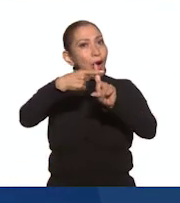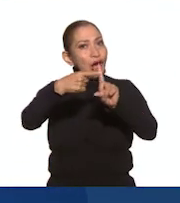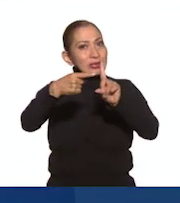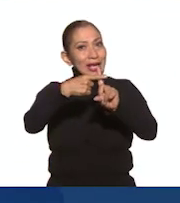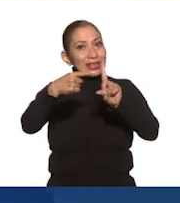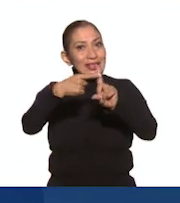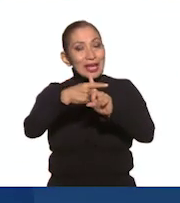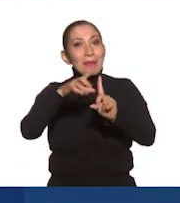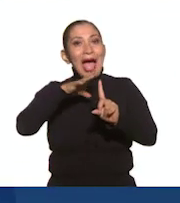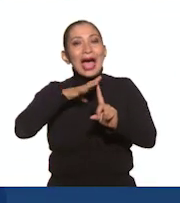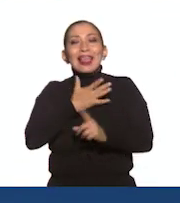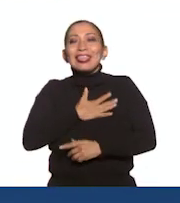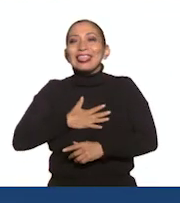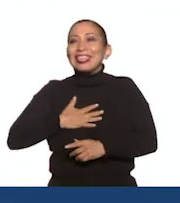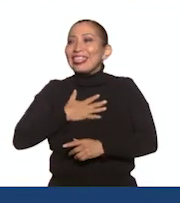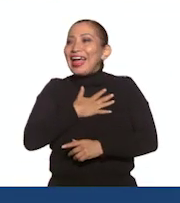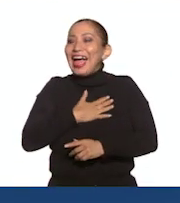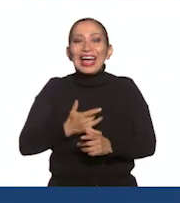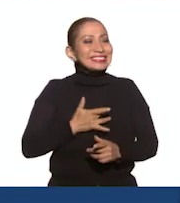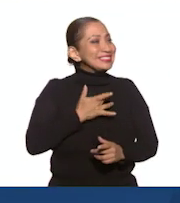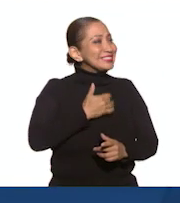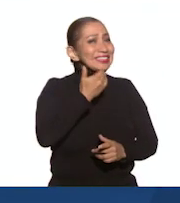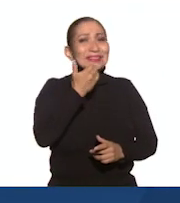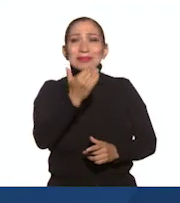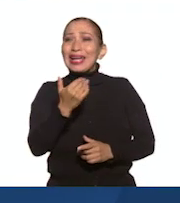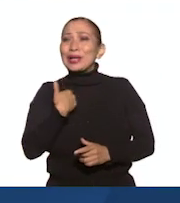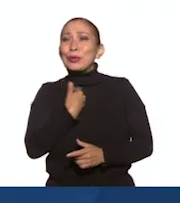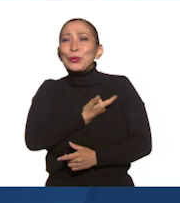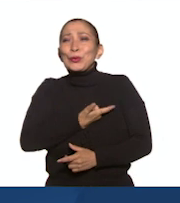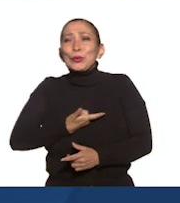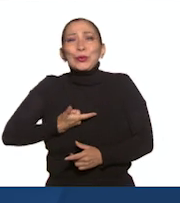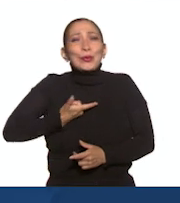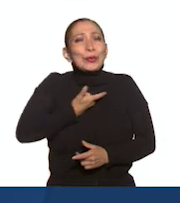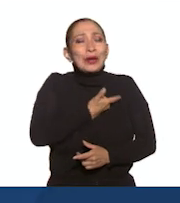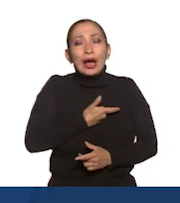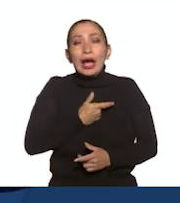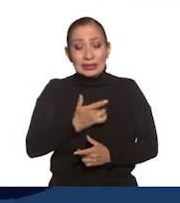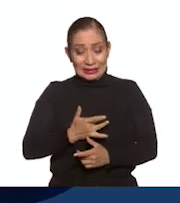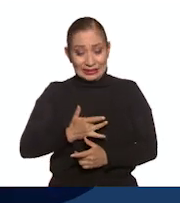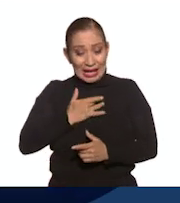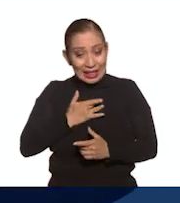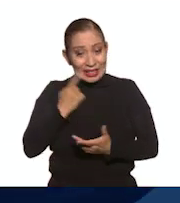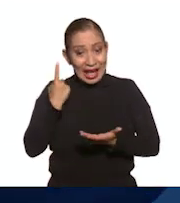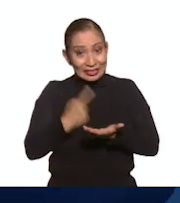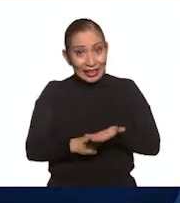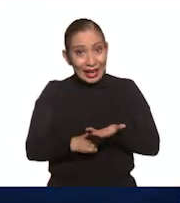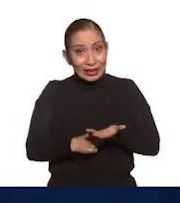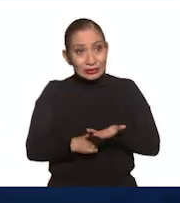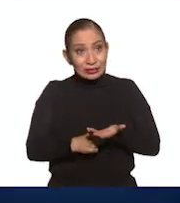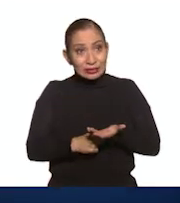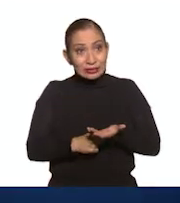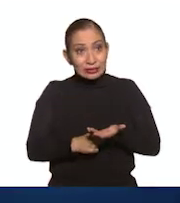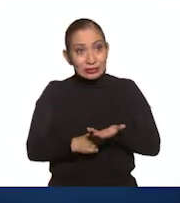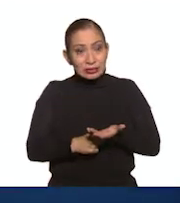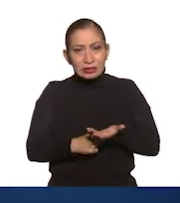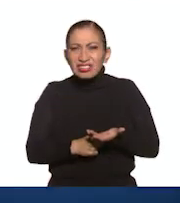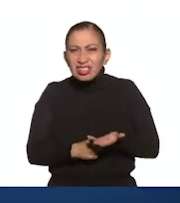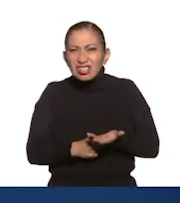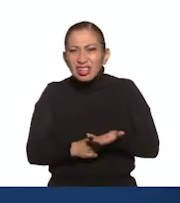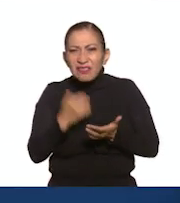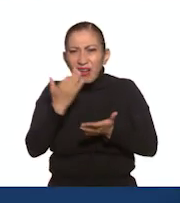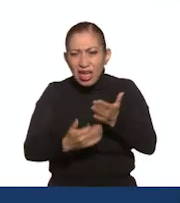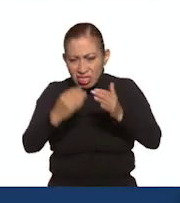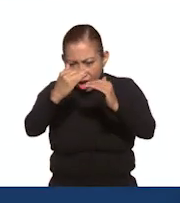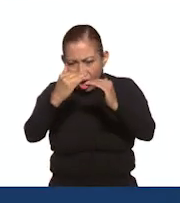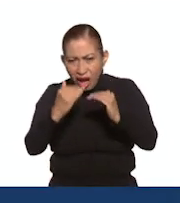viene acompañada de placer, bienestar y gozo, la cual la podemos sentir... ¿Aquí termina? ¿Qué